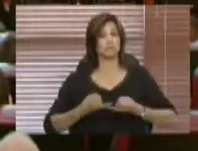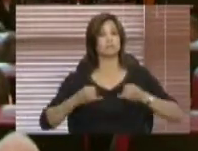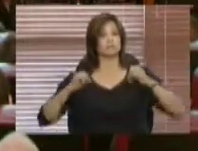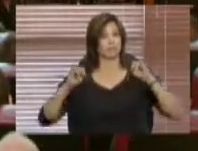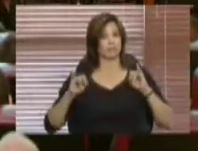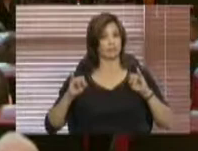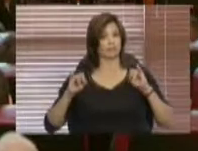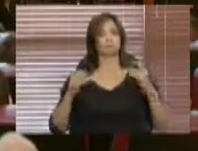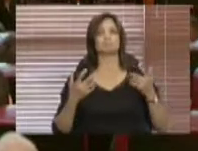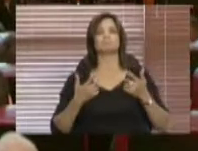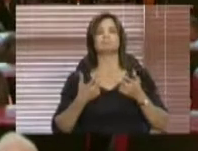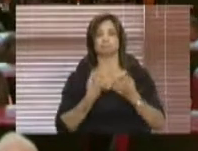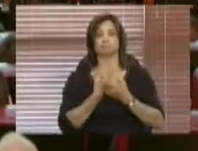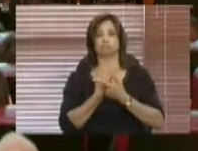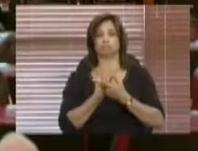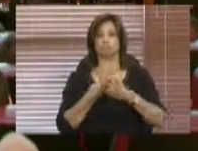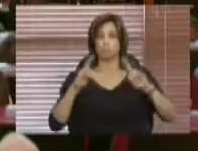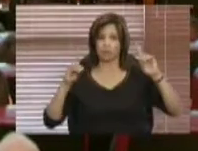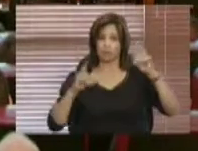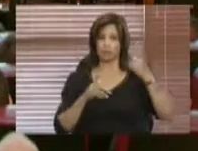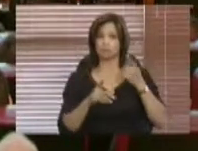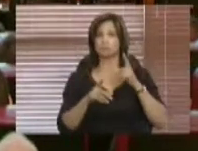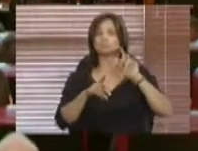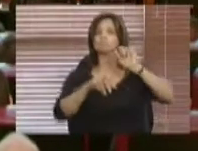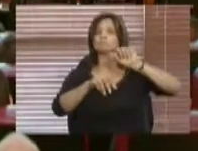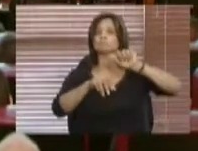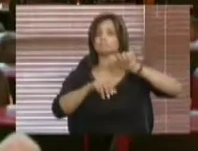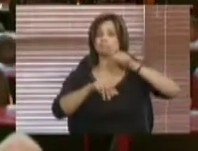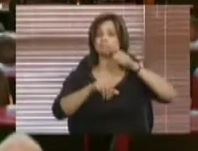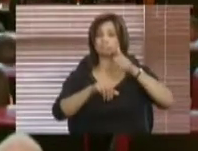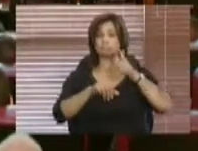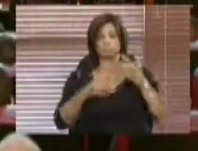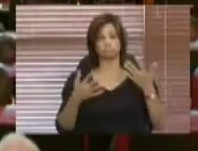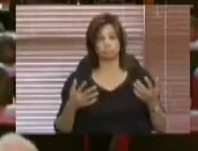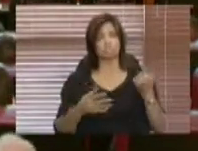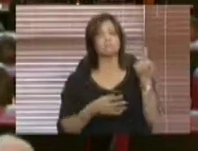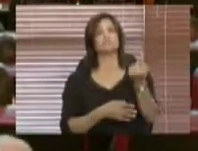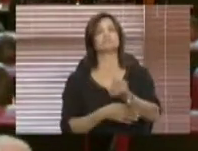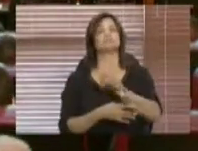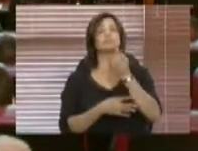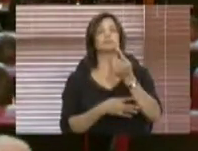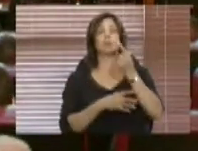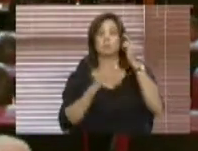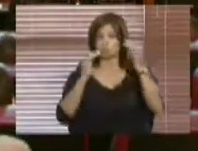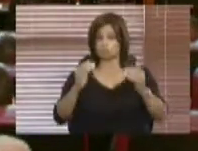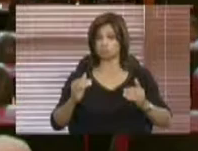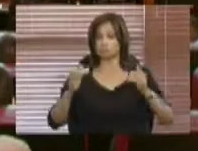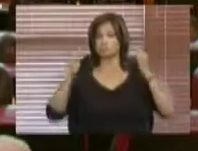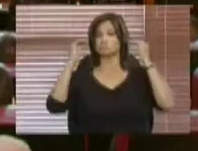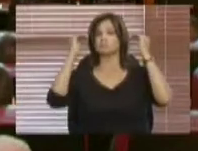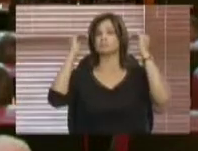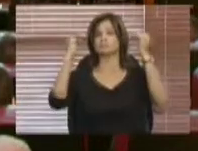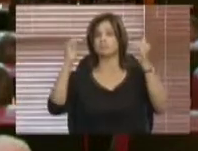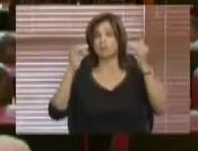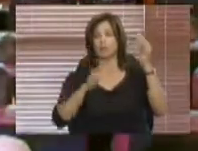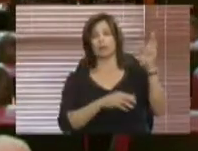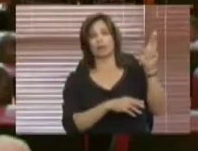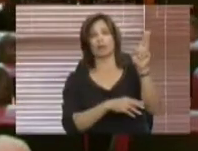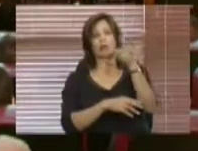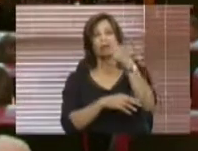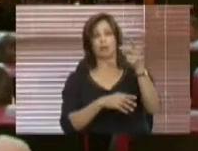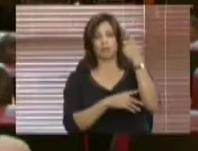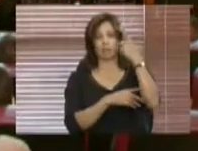independiente y soberano, colocando siempre más arriba la